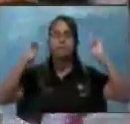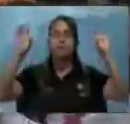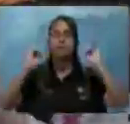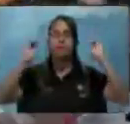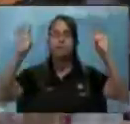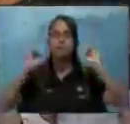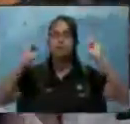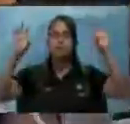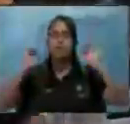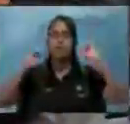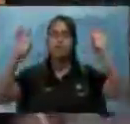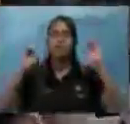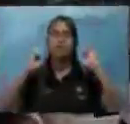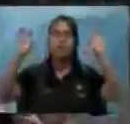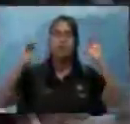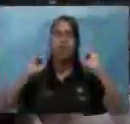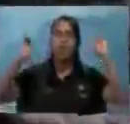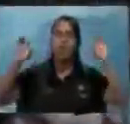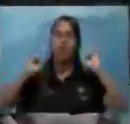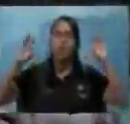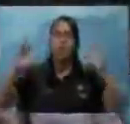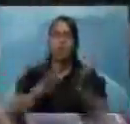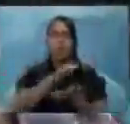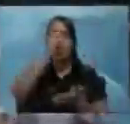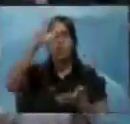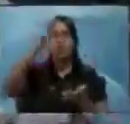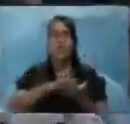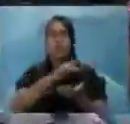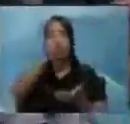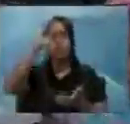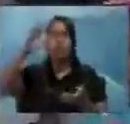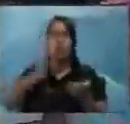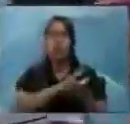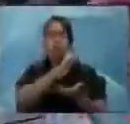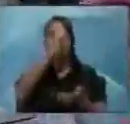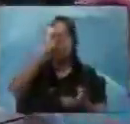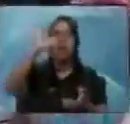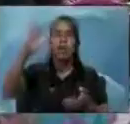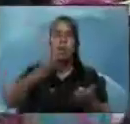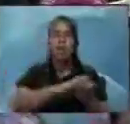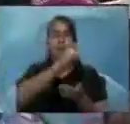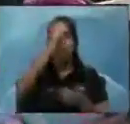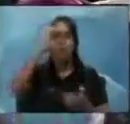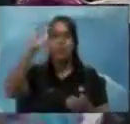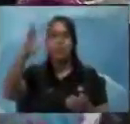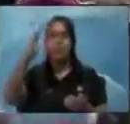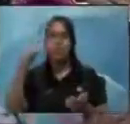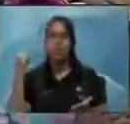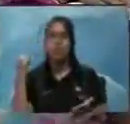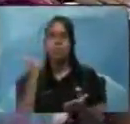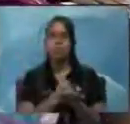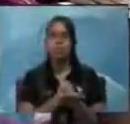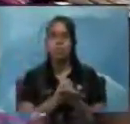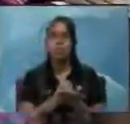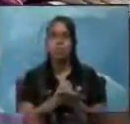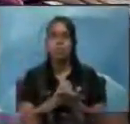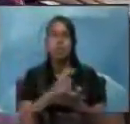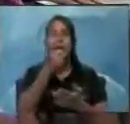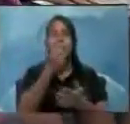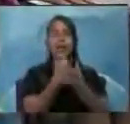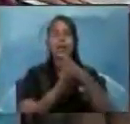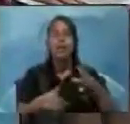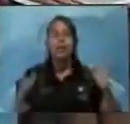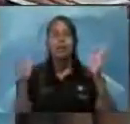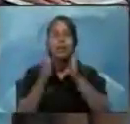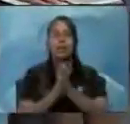Gloria a Dios Gloria Dios Gloria di Gloria a Dios el espíritu santo